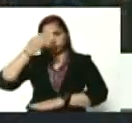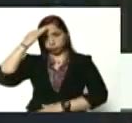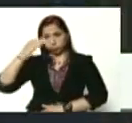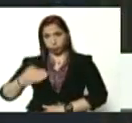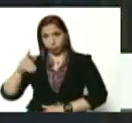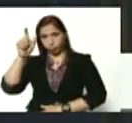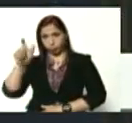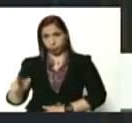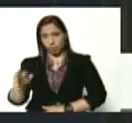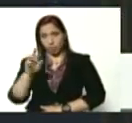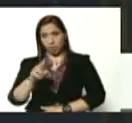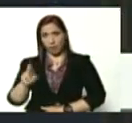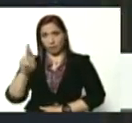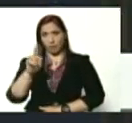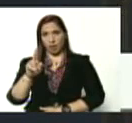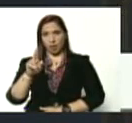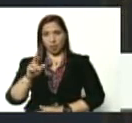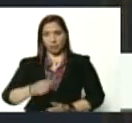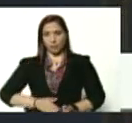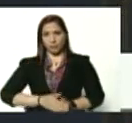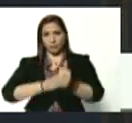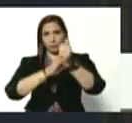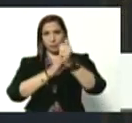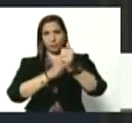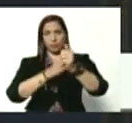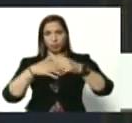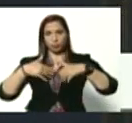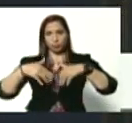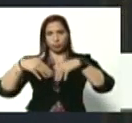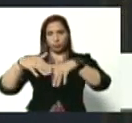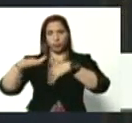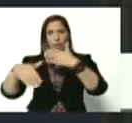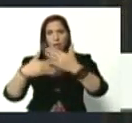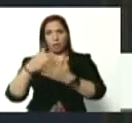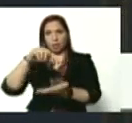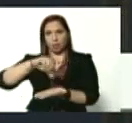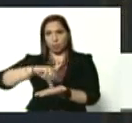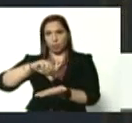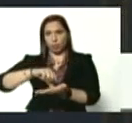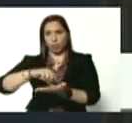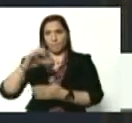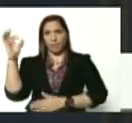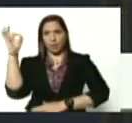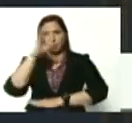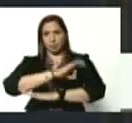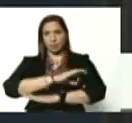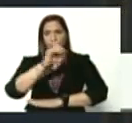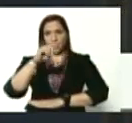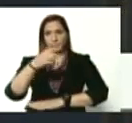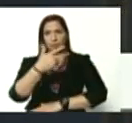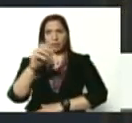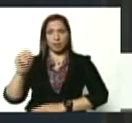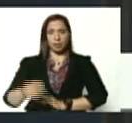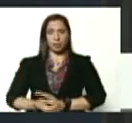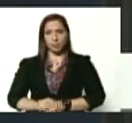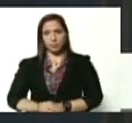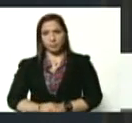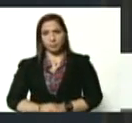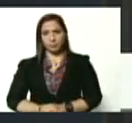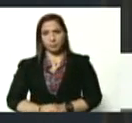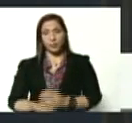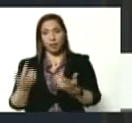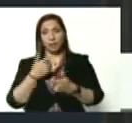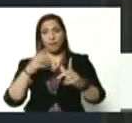urdaneta lidera la marcha hacia la ciudad de barquisimeto el 30 el